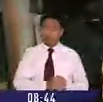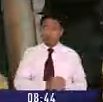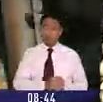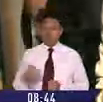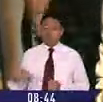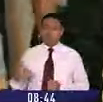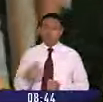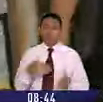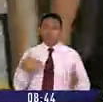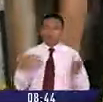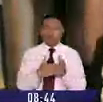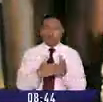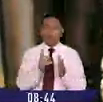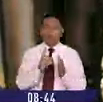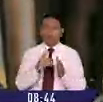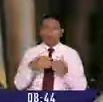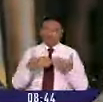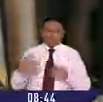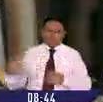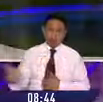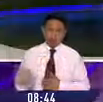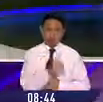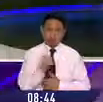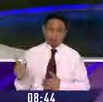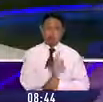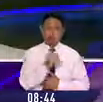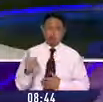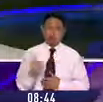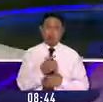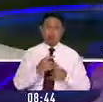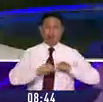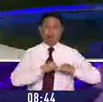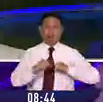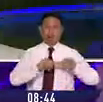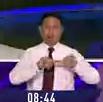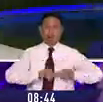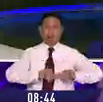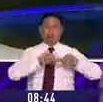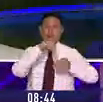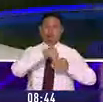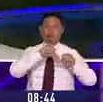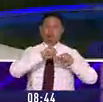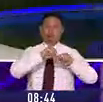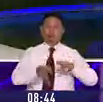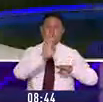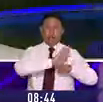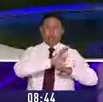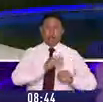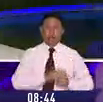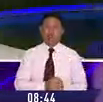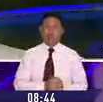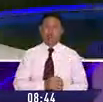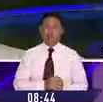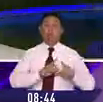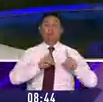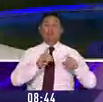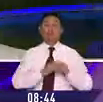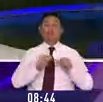está restringido el paso, ellos podrán hacer sus labores dentro de la Asamblea Nacional, no así a